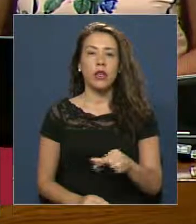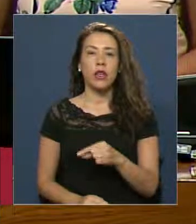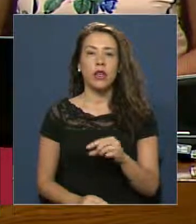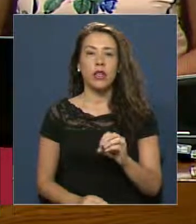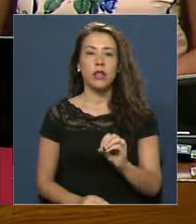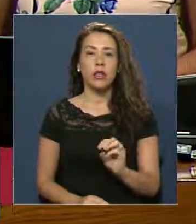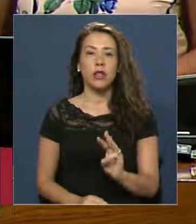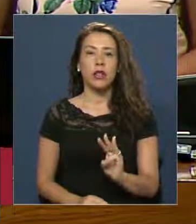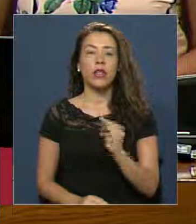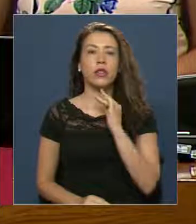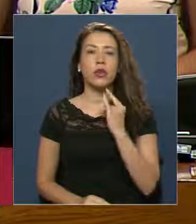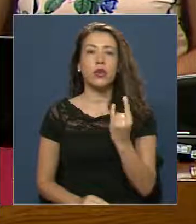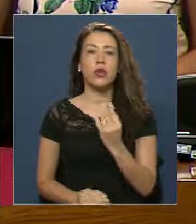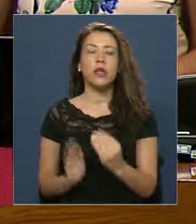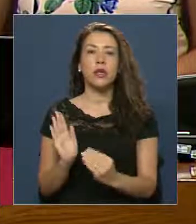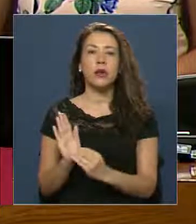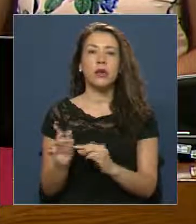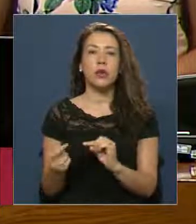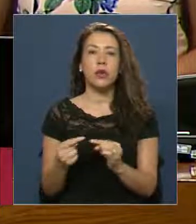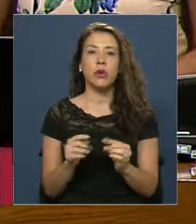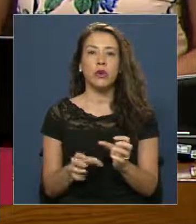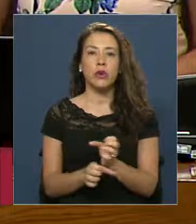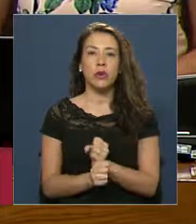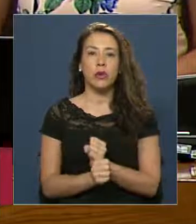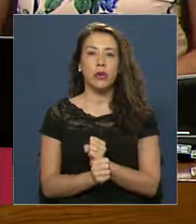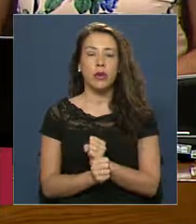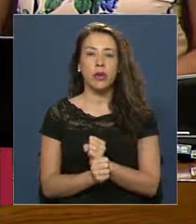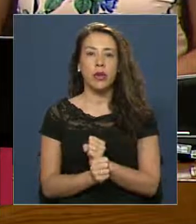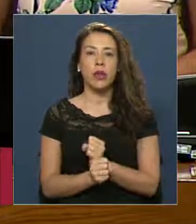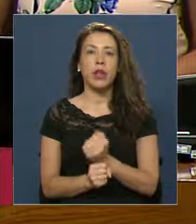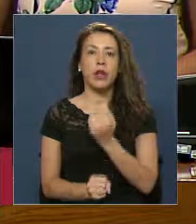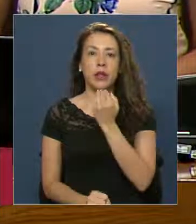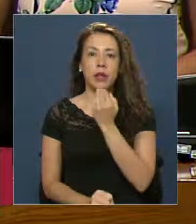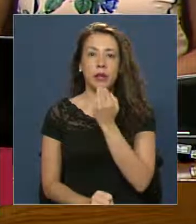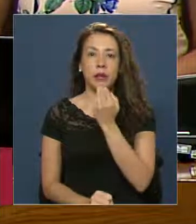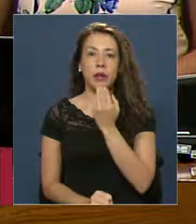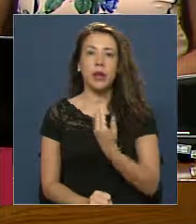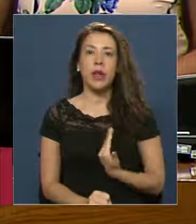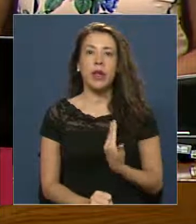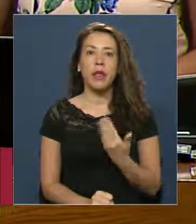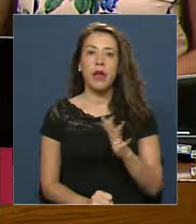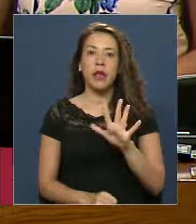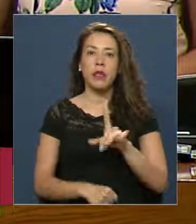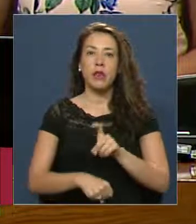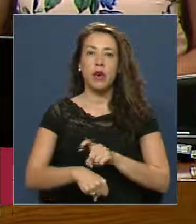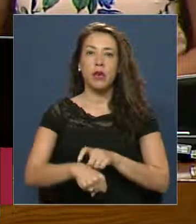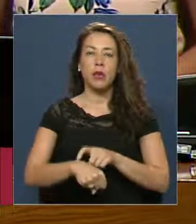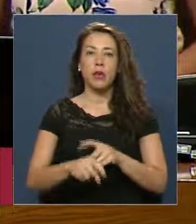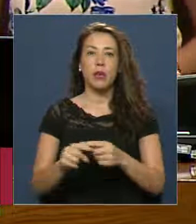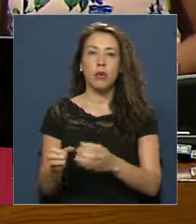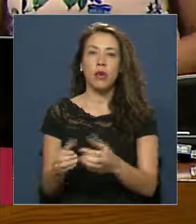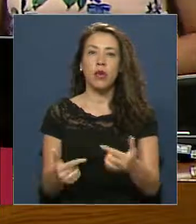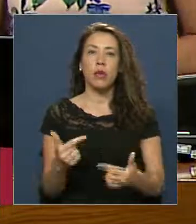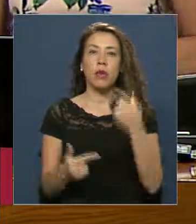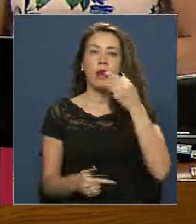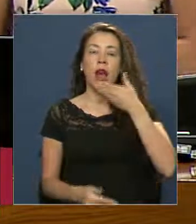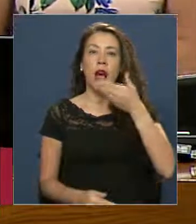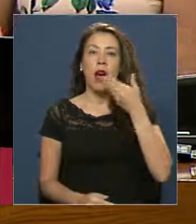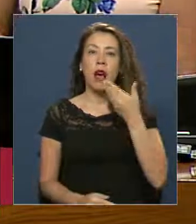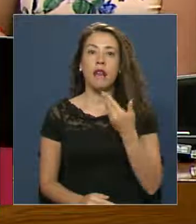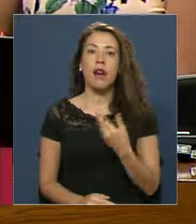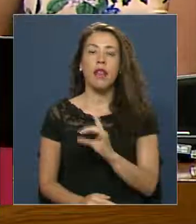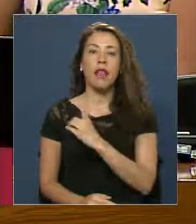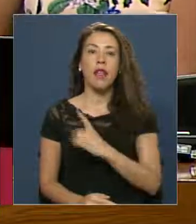13116-03, con urgencia calificada de discusión inmediata. Asimismo, otorgar 5 minutos por bancada para el uso de la palabra